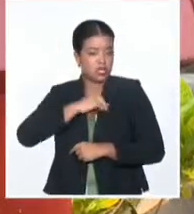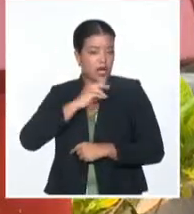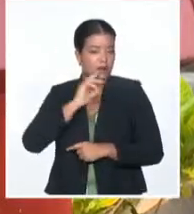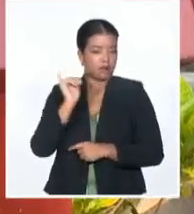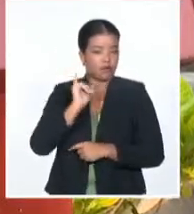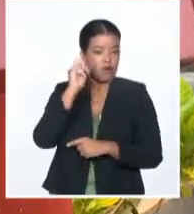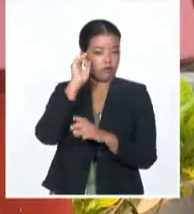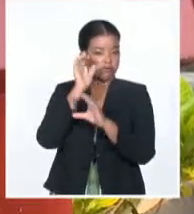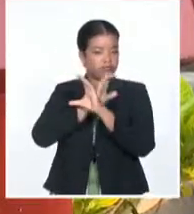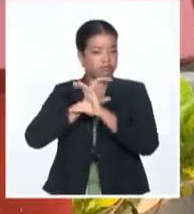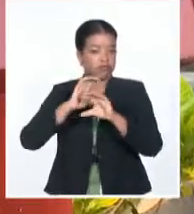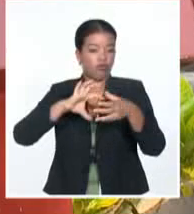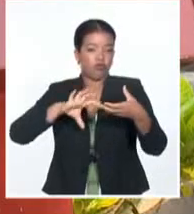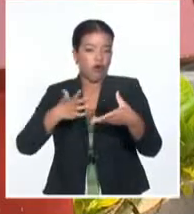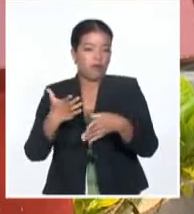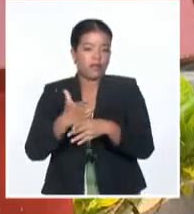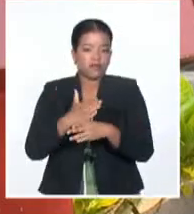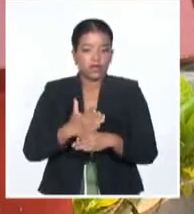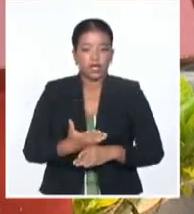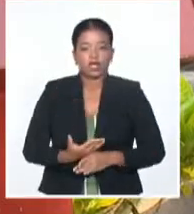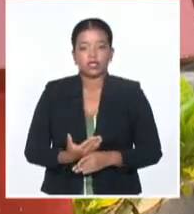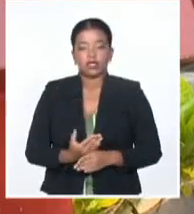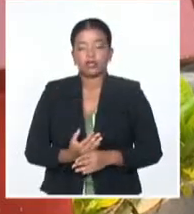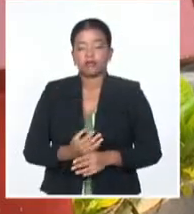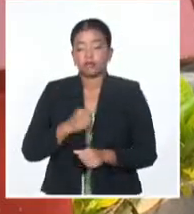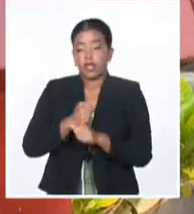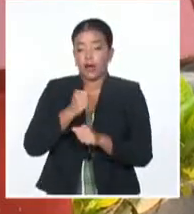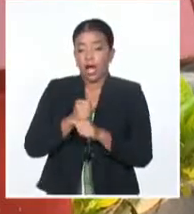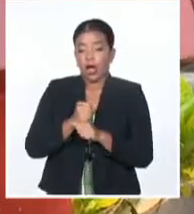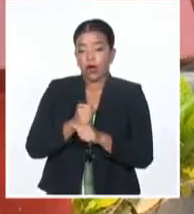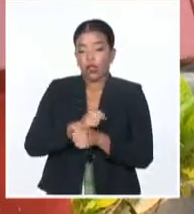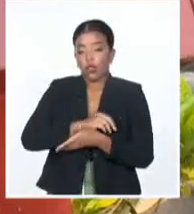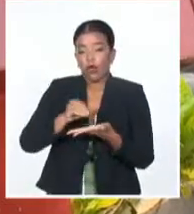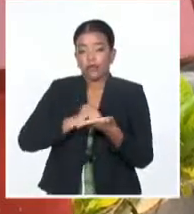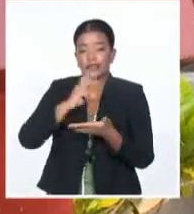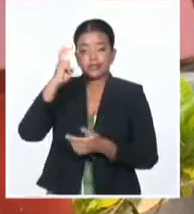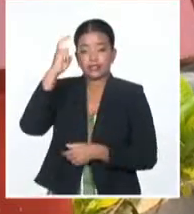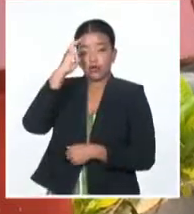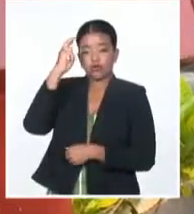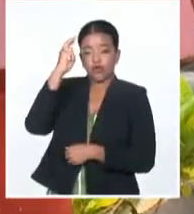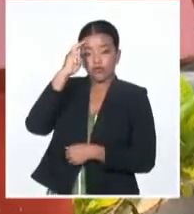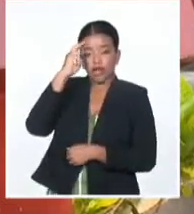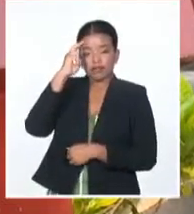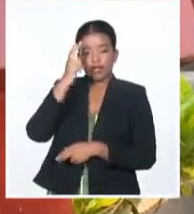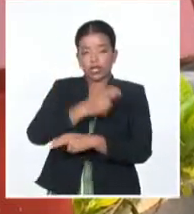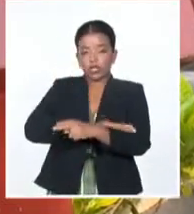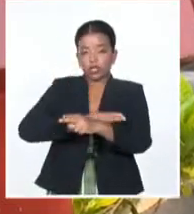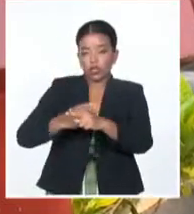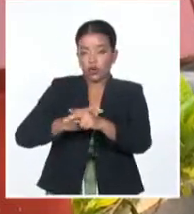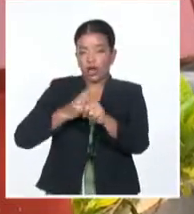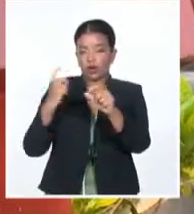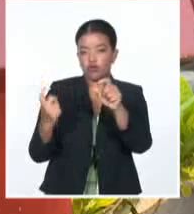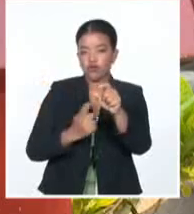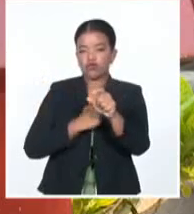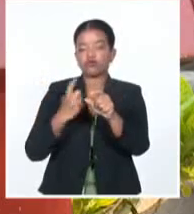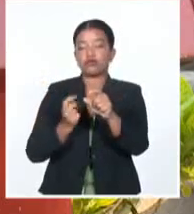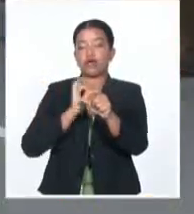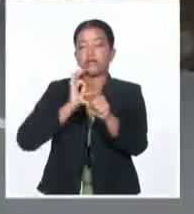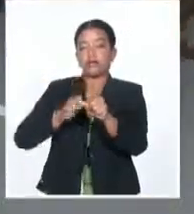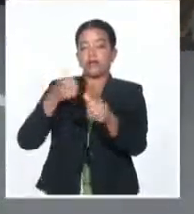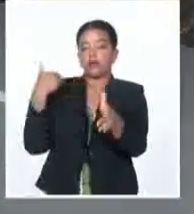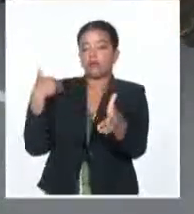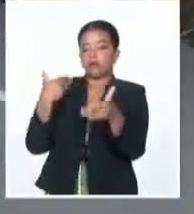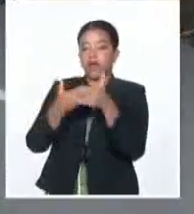en las diferentes acciones libradas en el segundo frente oriental Fran País la rica historia combativa heredada de Máximo